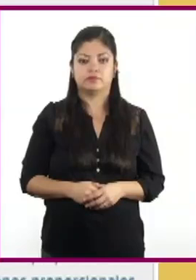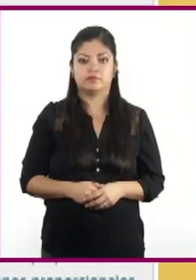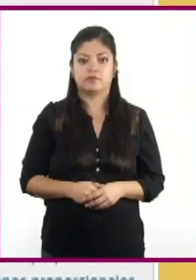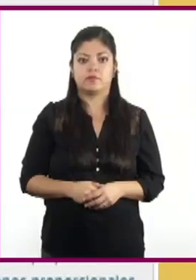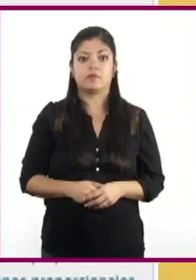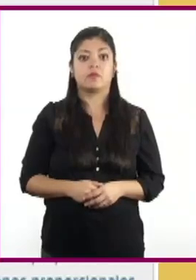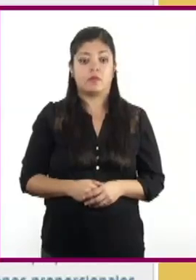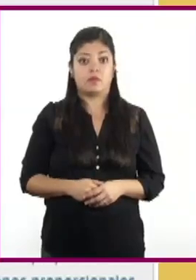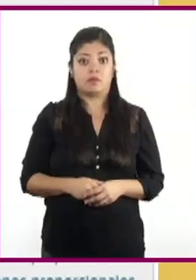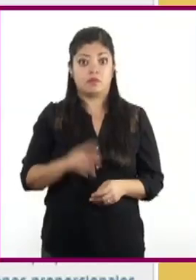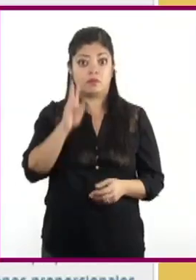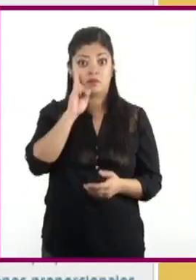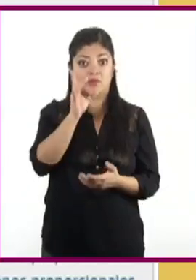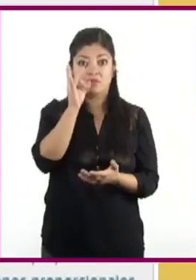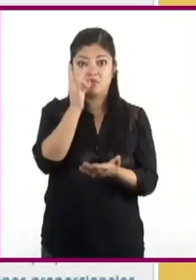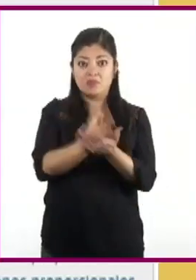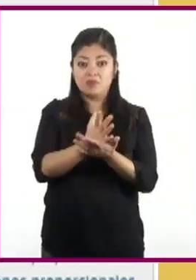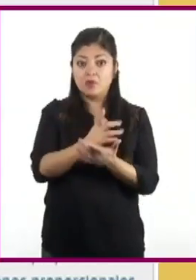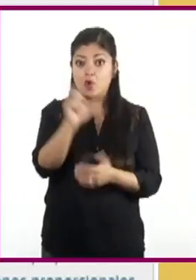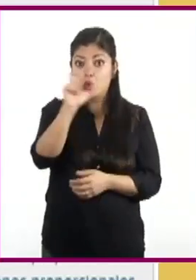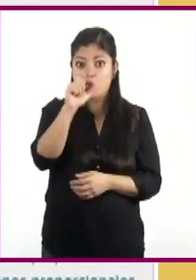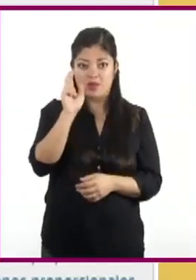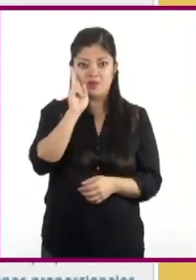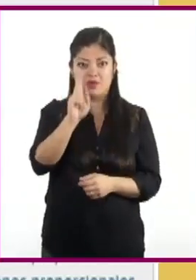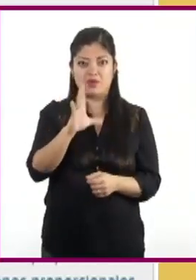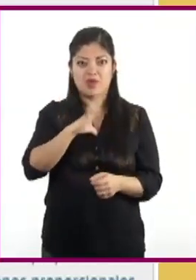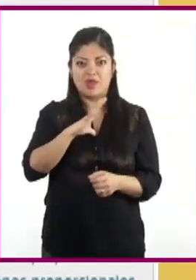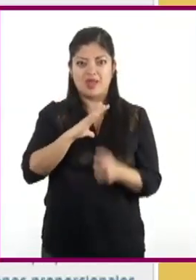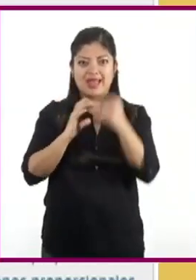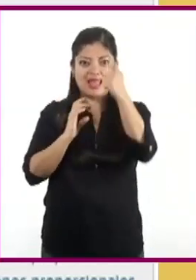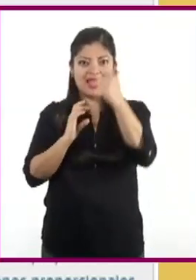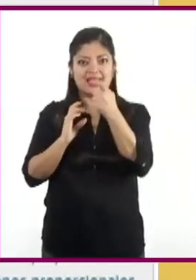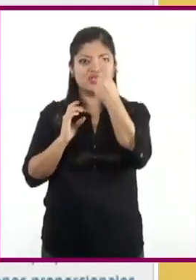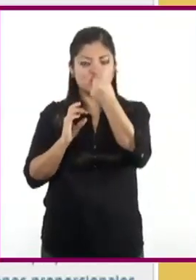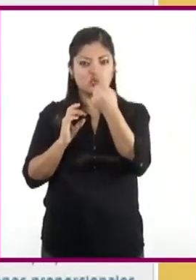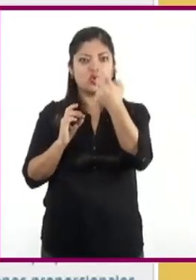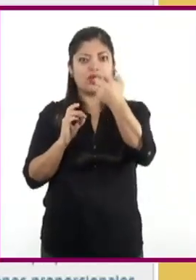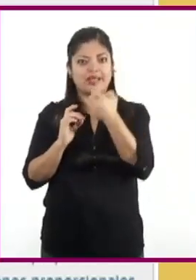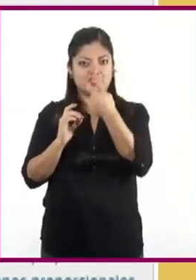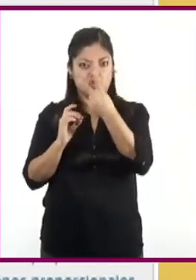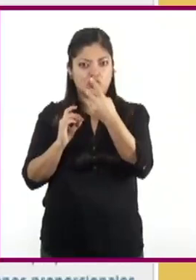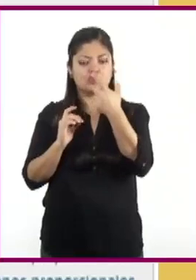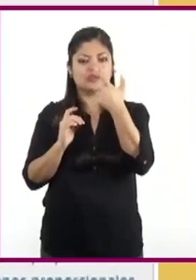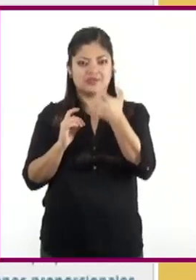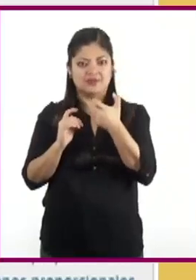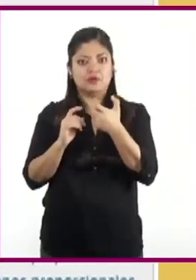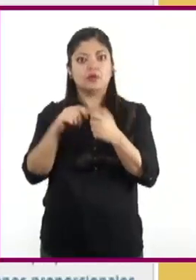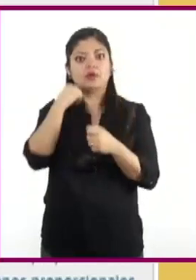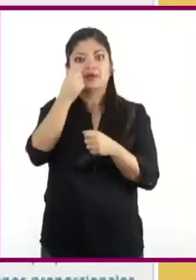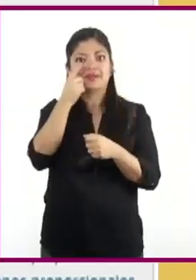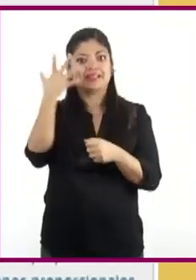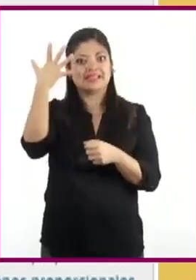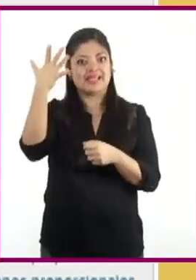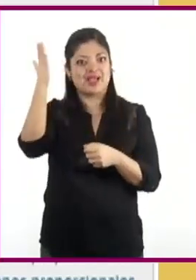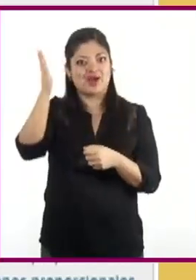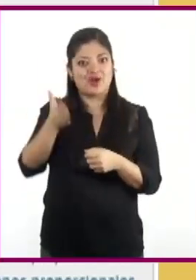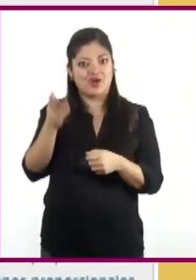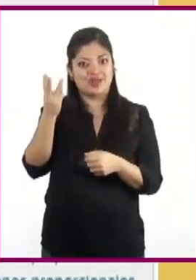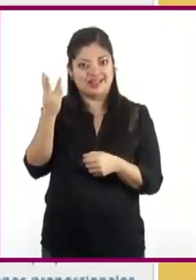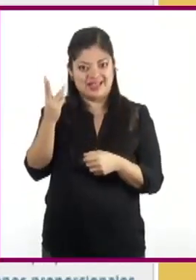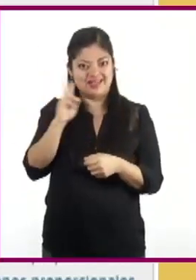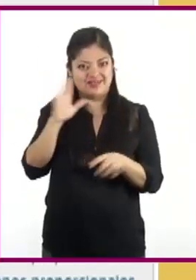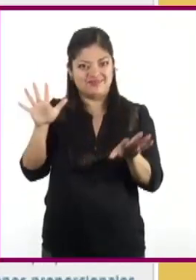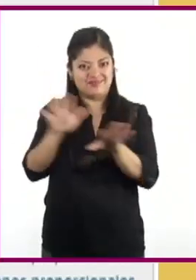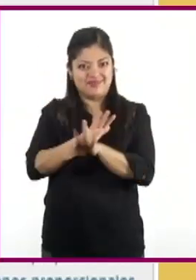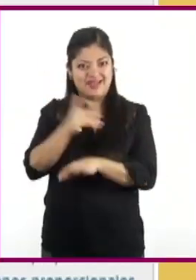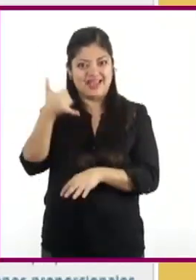Entonces, noten que cada vez que cambia x en una unidad, y cambió 5/3. Cuando x cambió en una unidad,